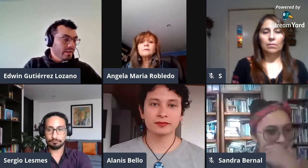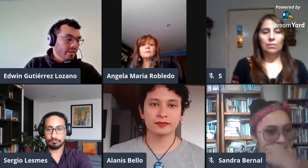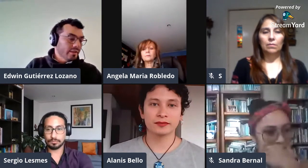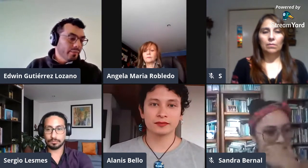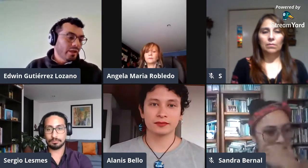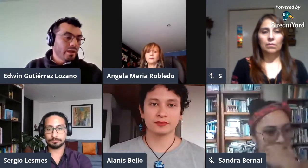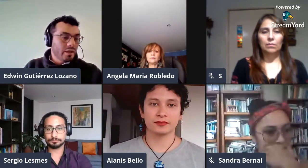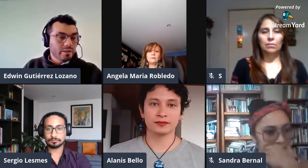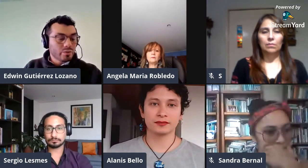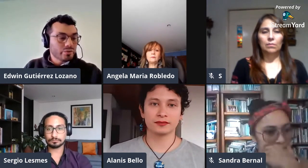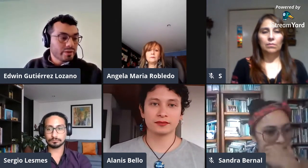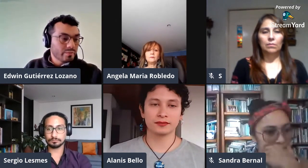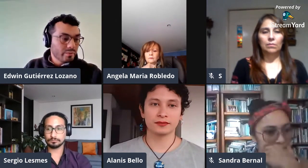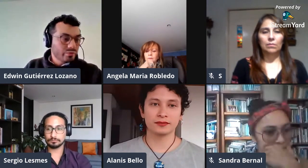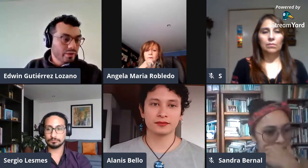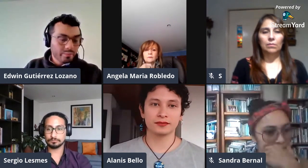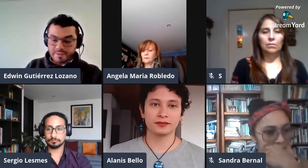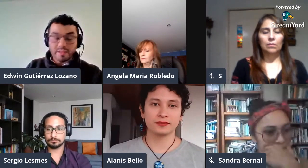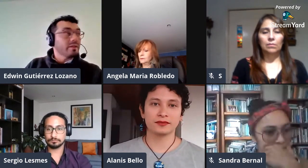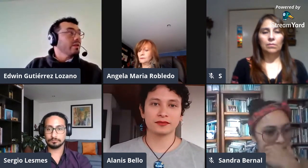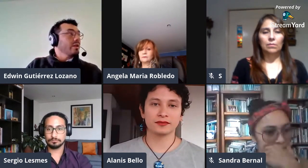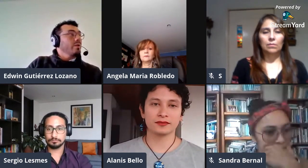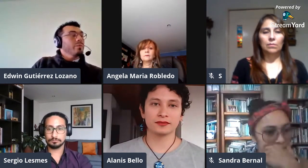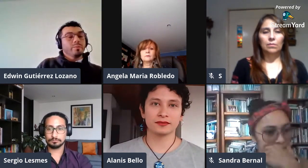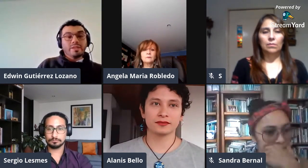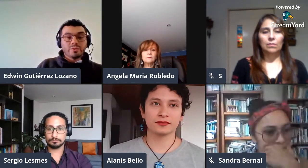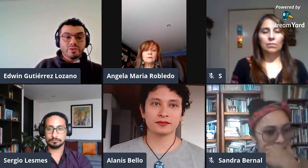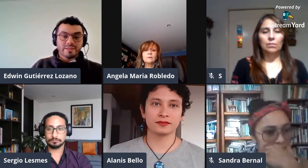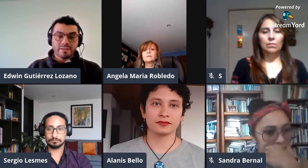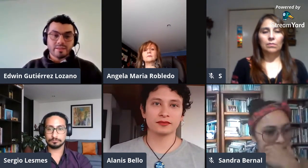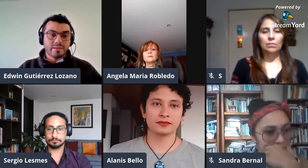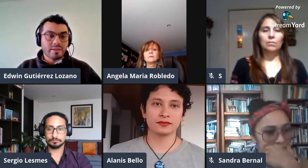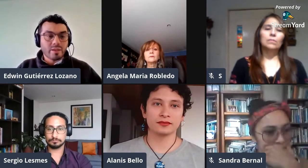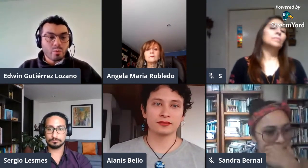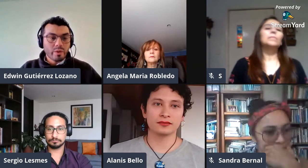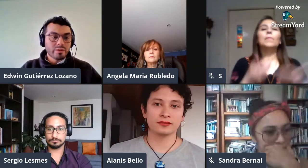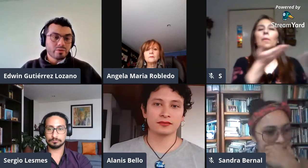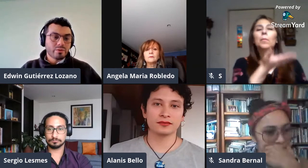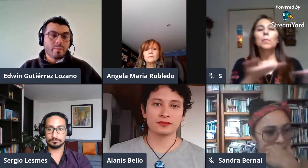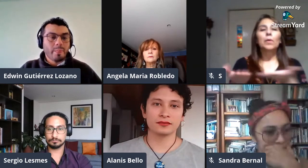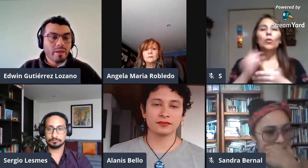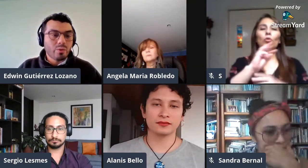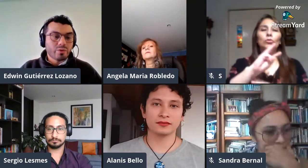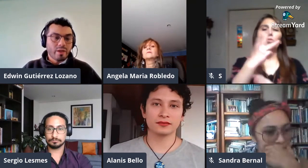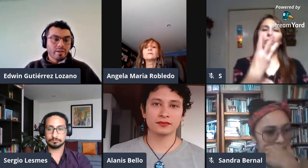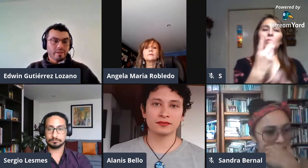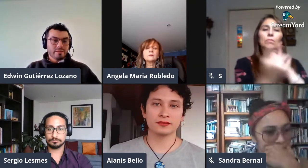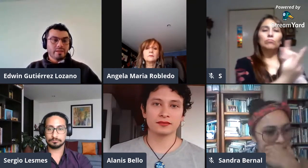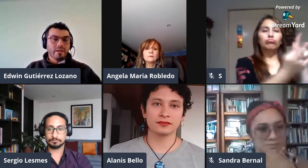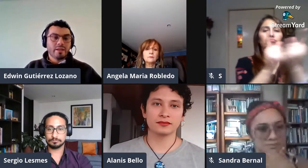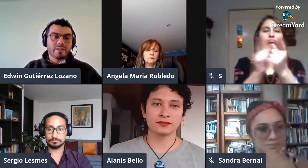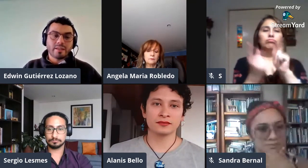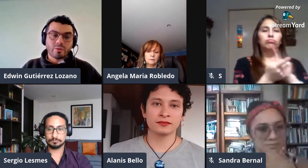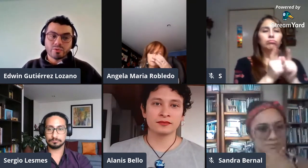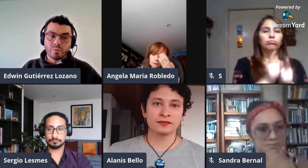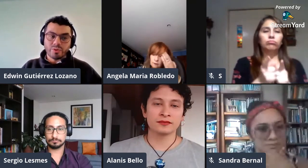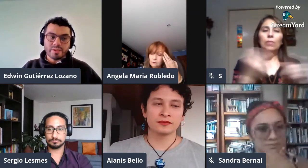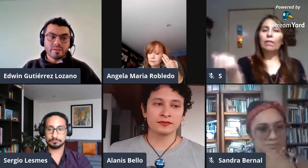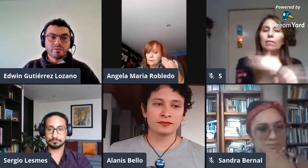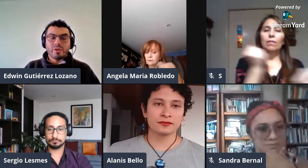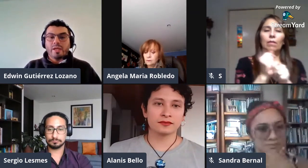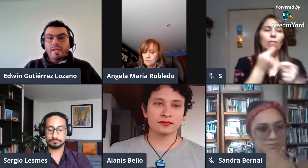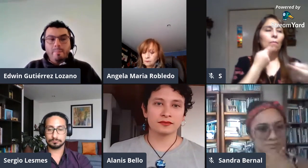viendo por el canal, entonces vamos a empezar. Bienvenidos a este tercer encuentro de jornadas de